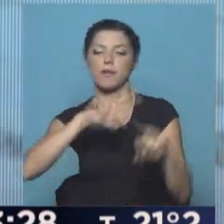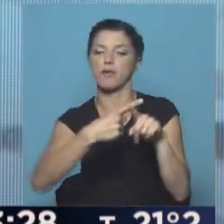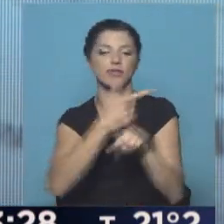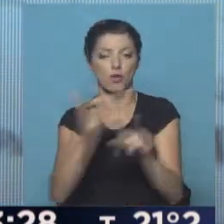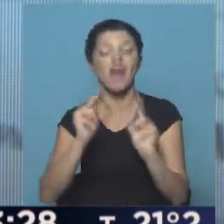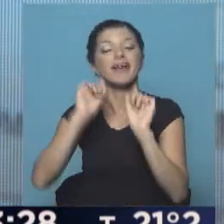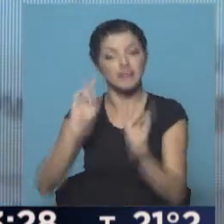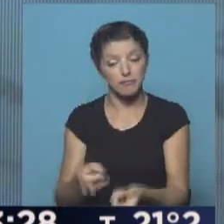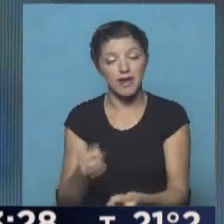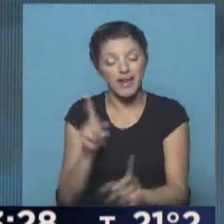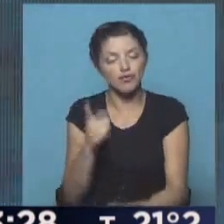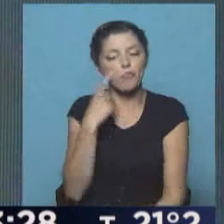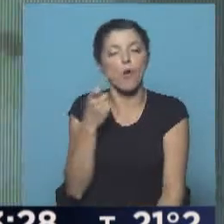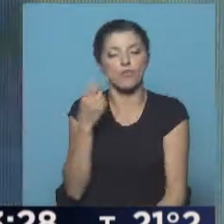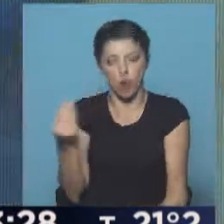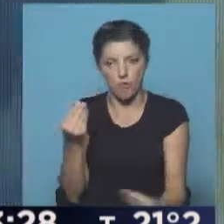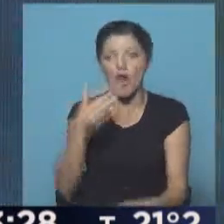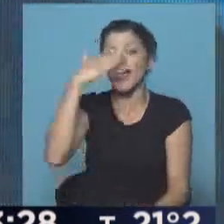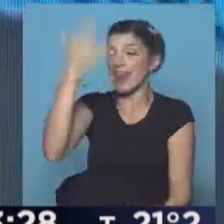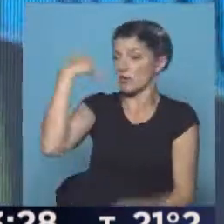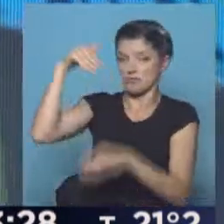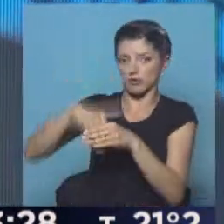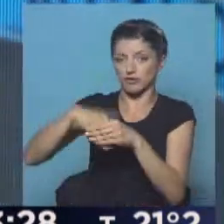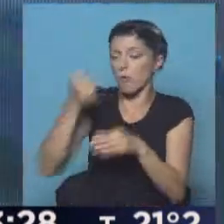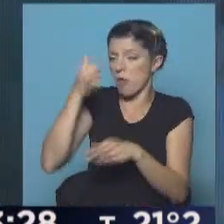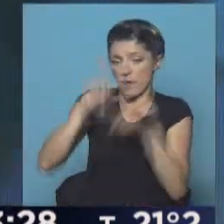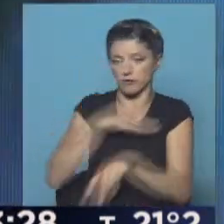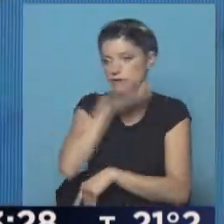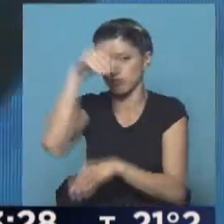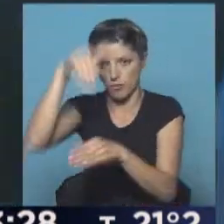en el ausentismo en las últimas elecciones. Mañana, municipales en Chile.